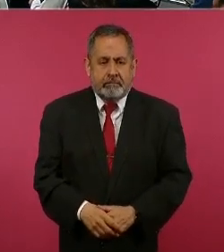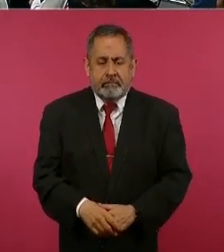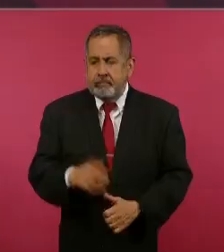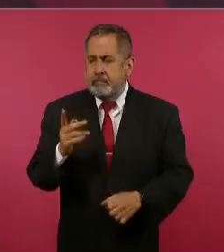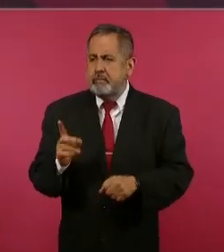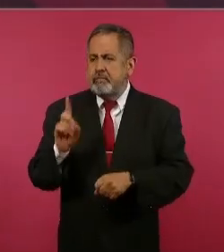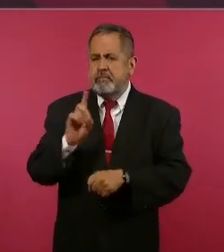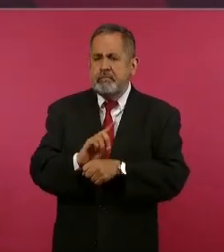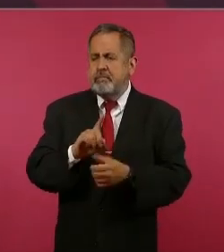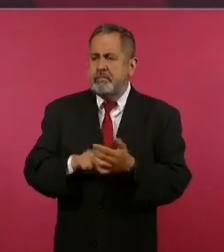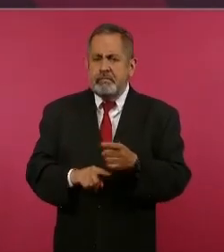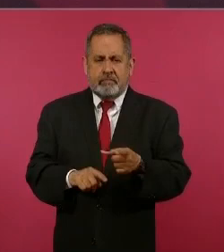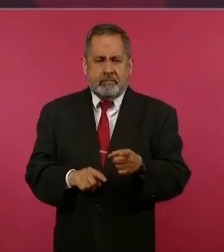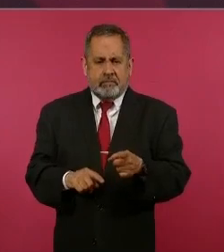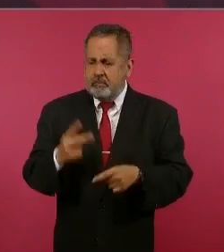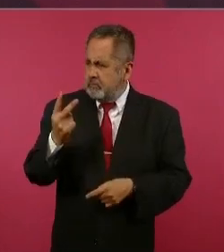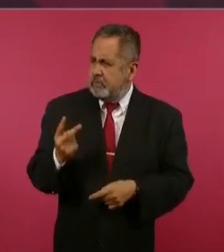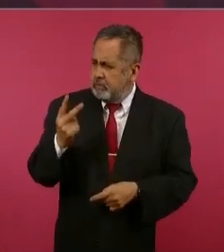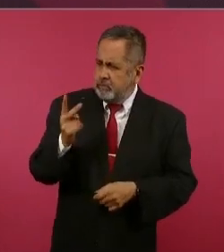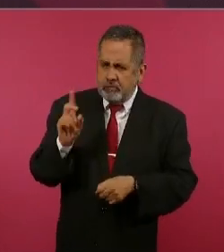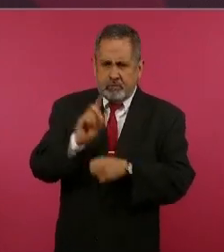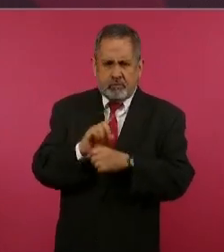El día 2